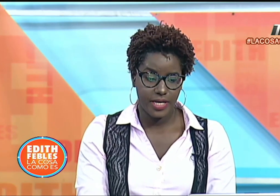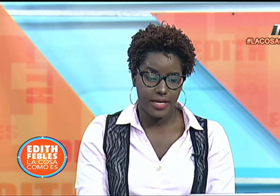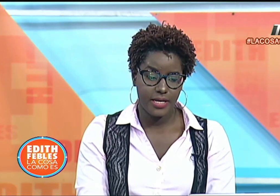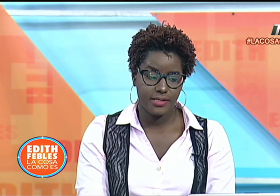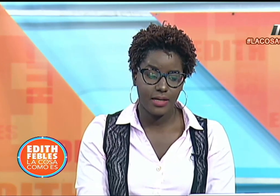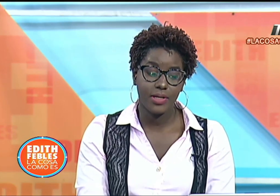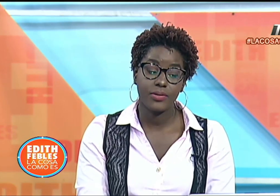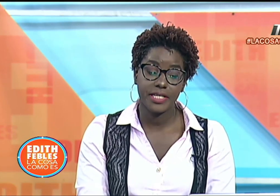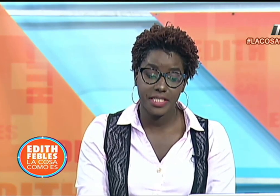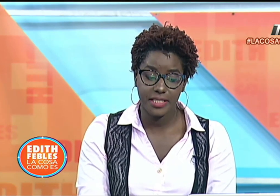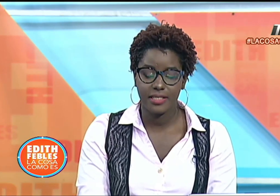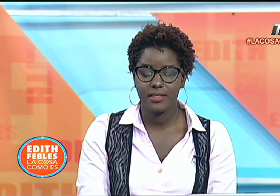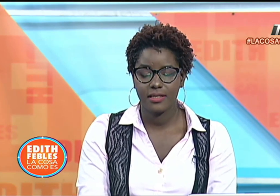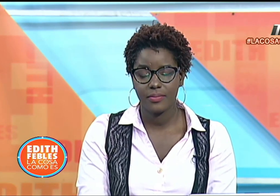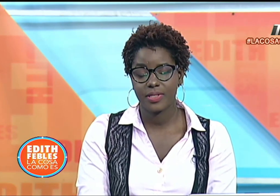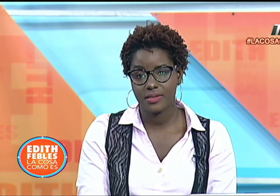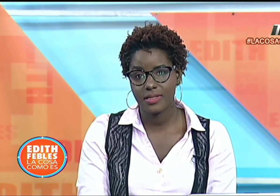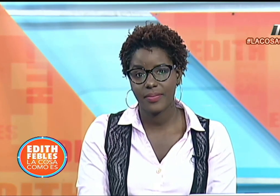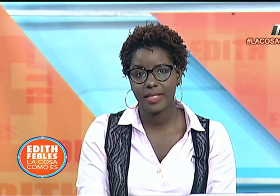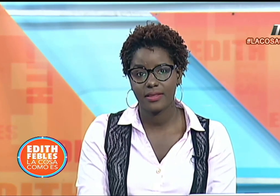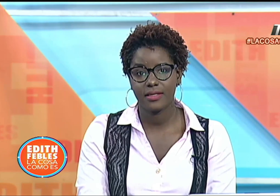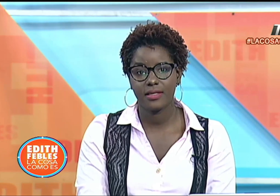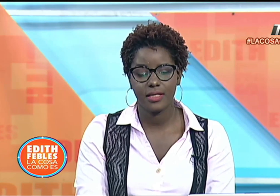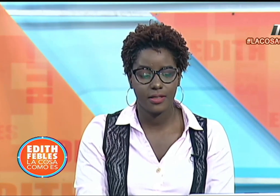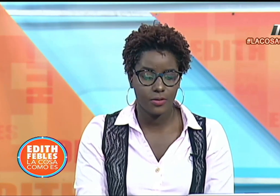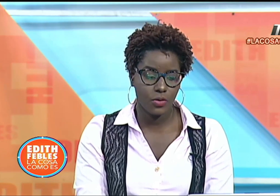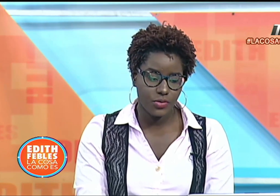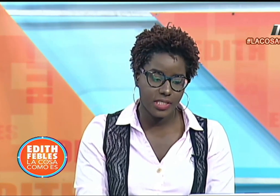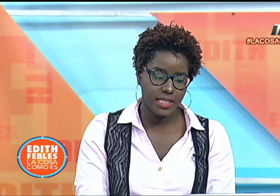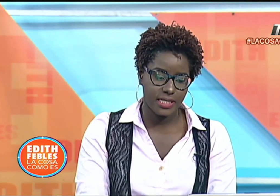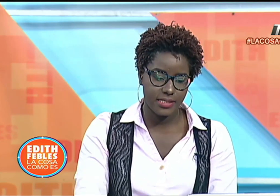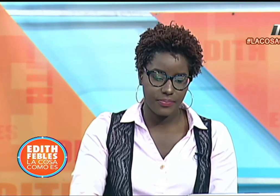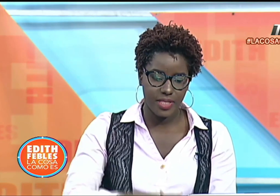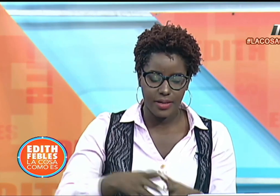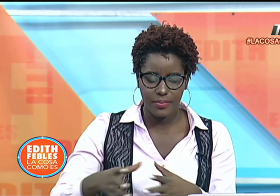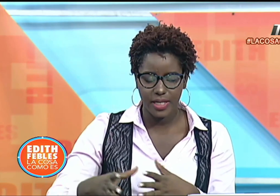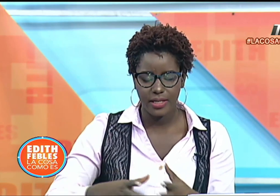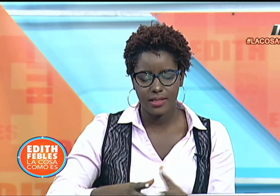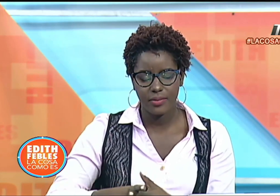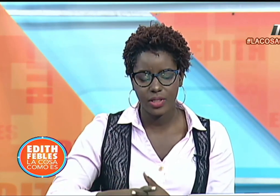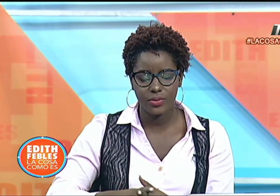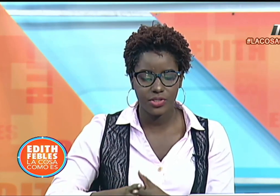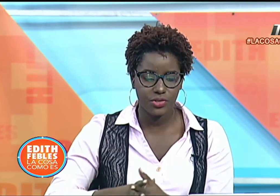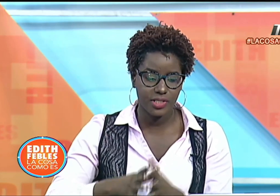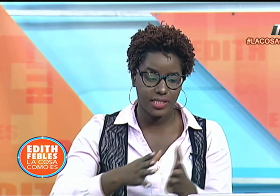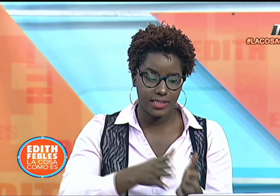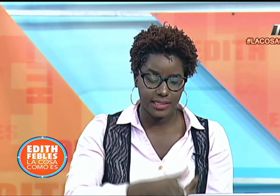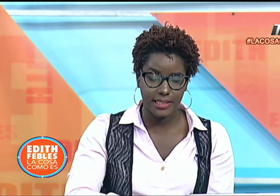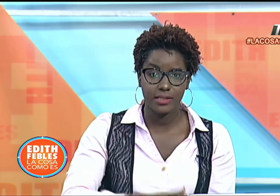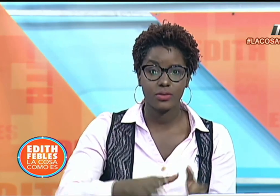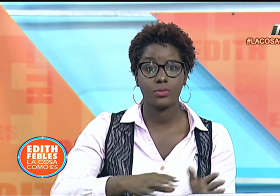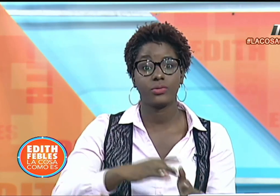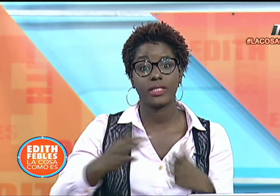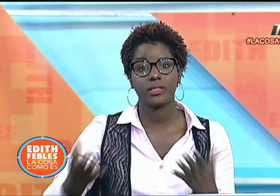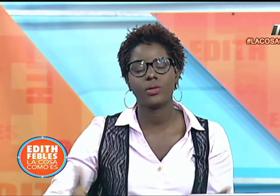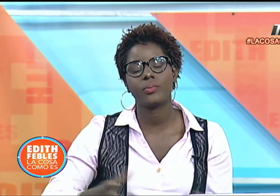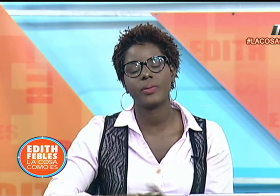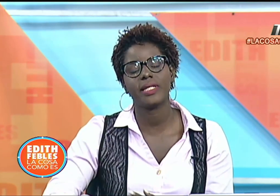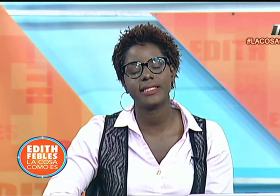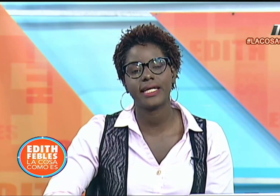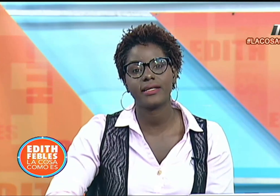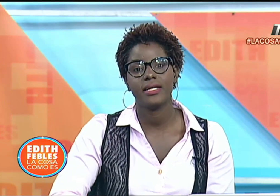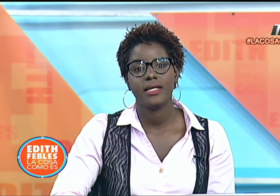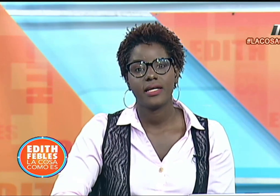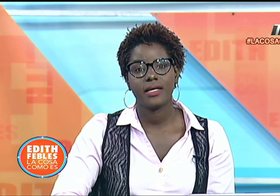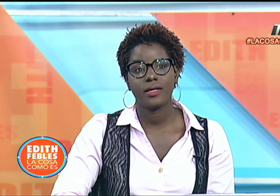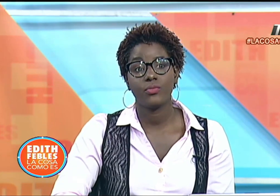fue Salvador Allende, que precisamente en 11 de septiembre de 1973, durante el golpe